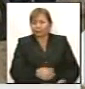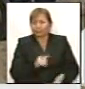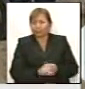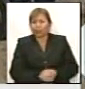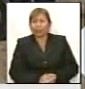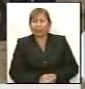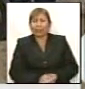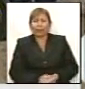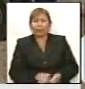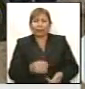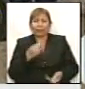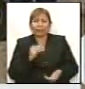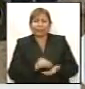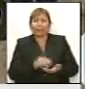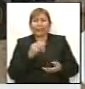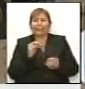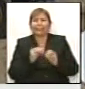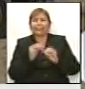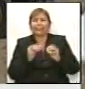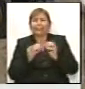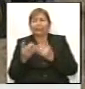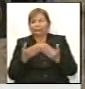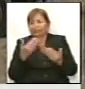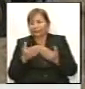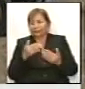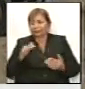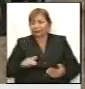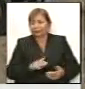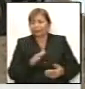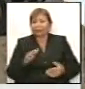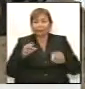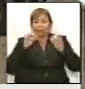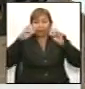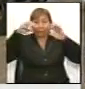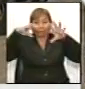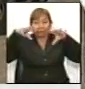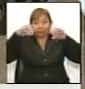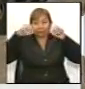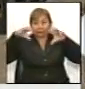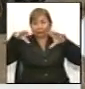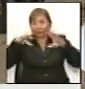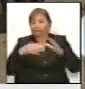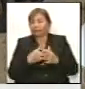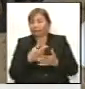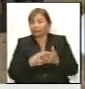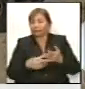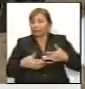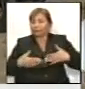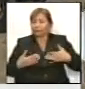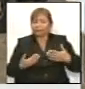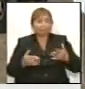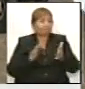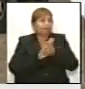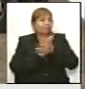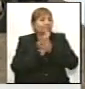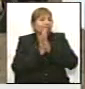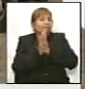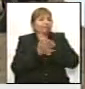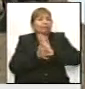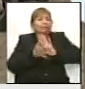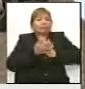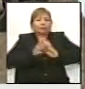tenemos que hacer esas vías accesibles, hacer esas vías luminosas, hacer esas vías que se pueda pasar con total